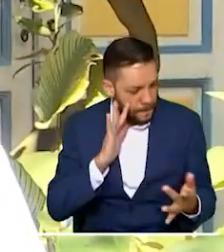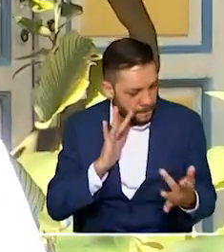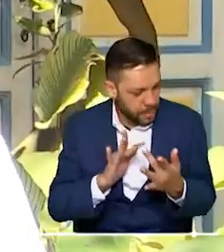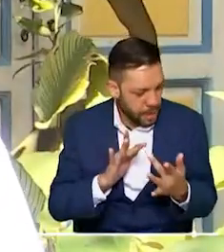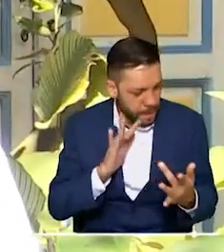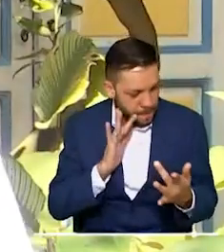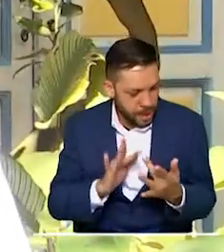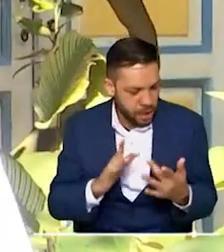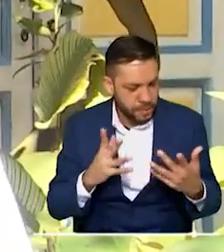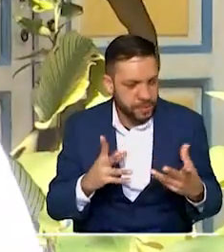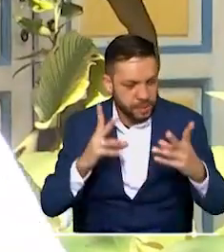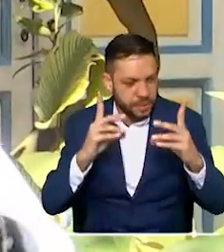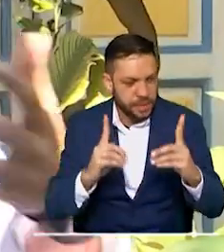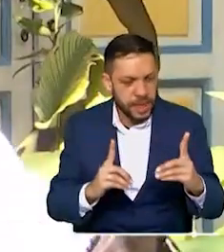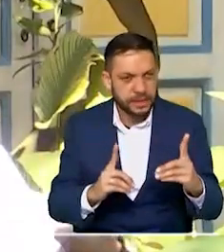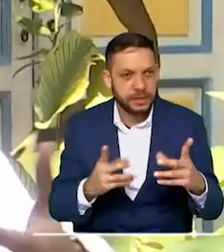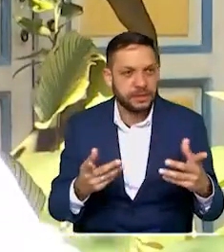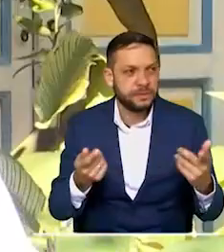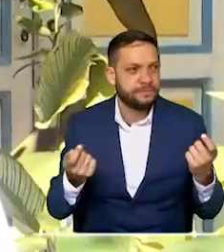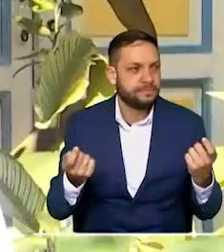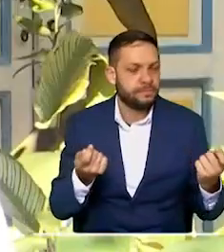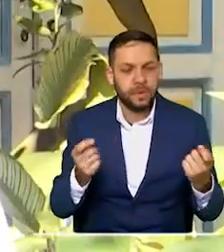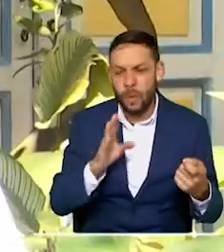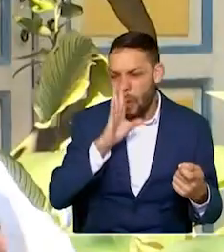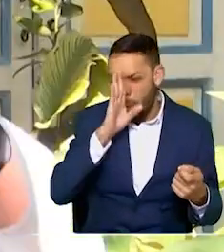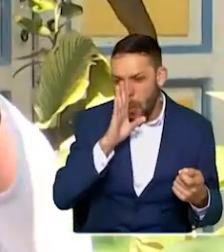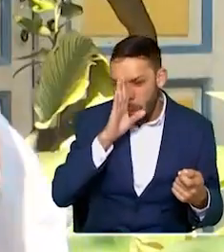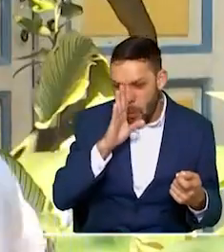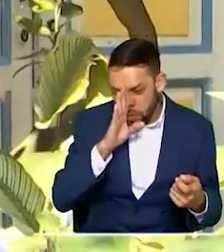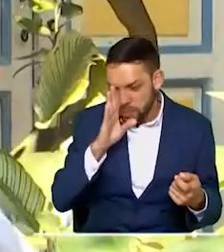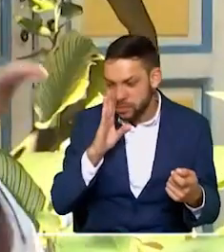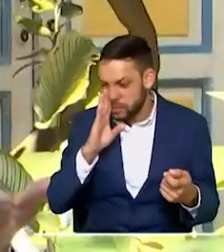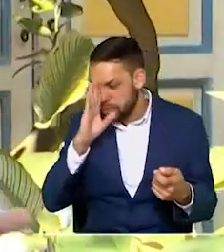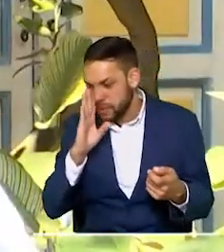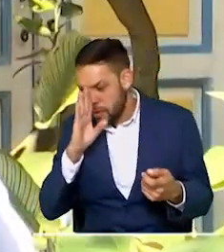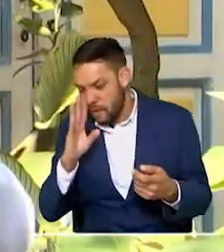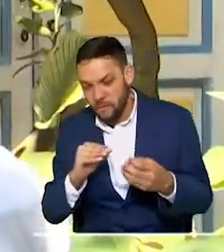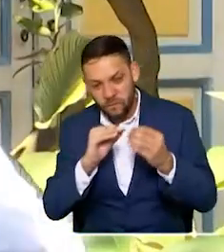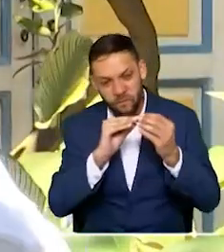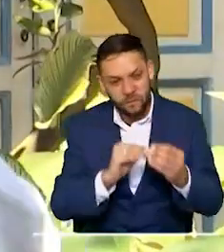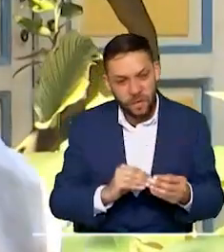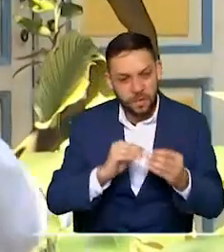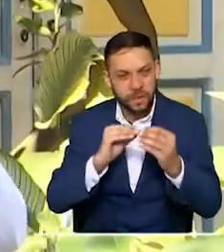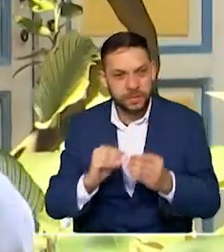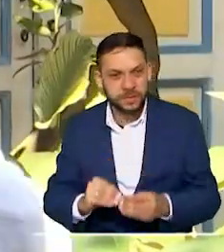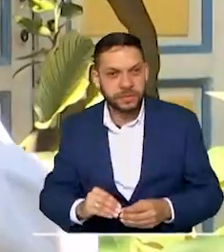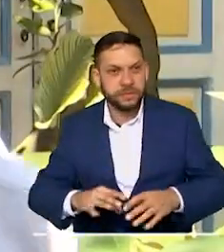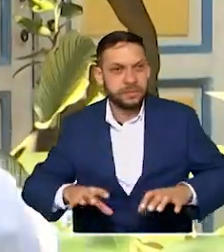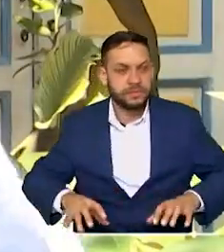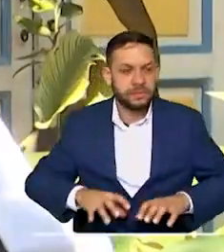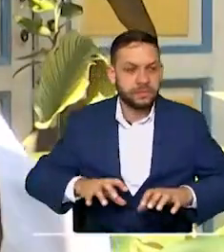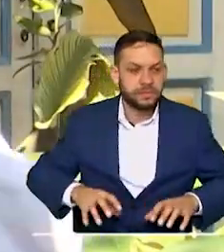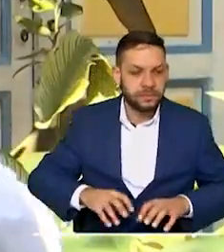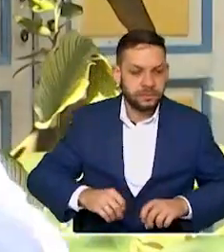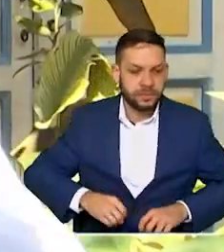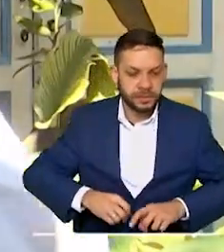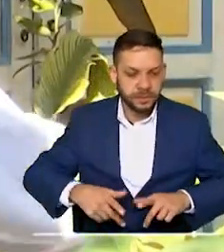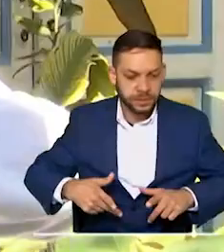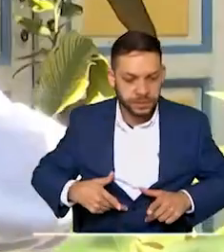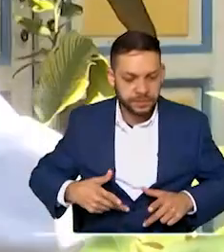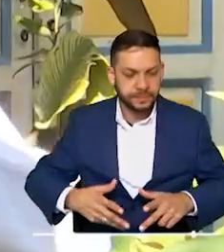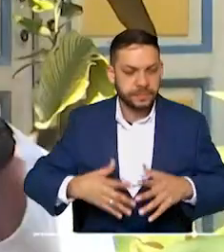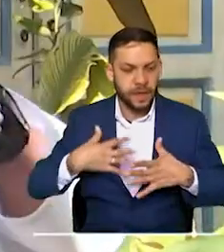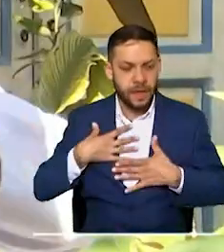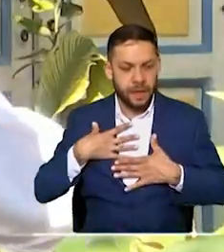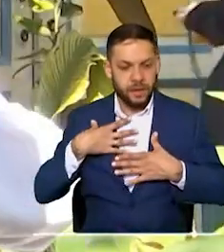decidir mejores hábitos y mejores formas de manejar mi vida en cuanto a nutrición, hidratación,